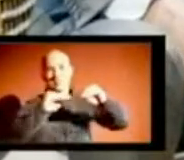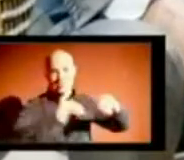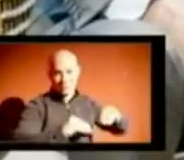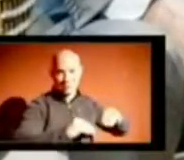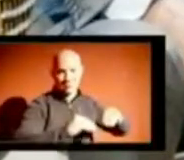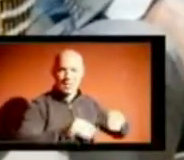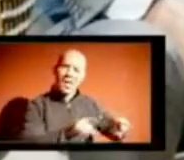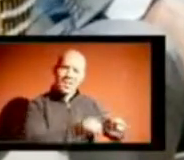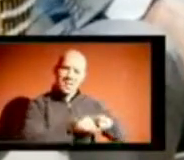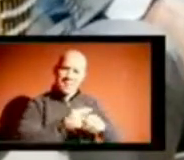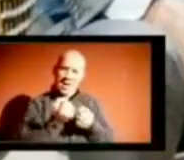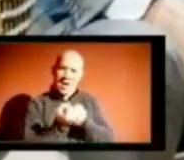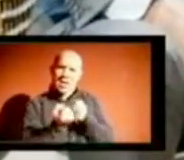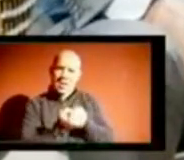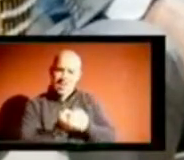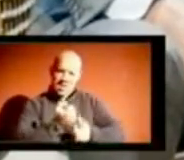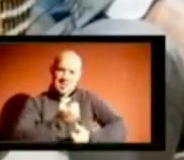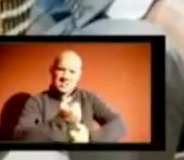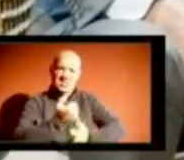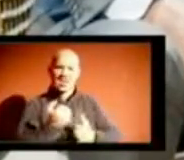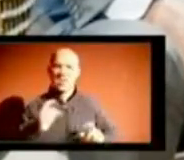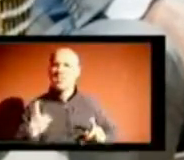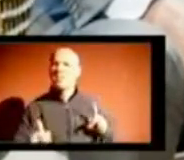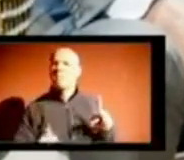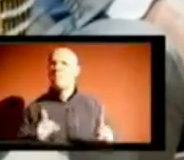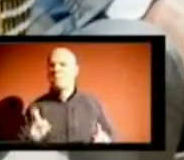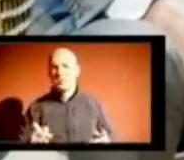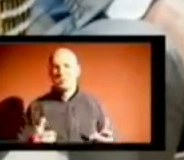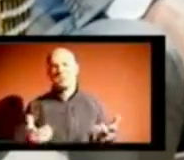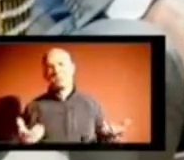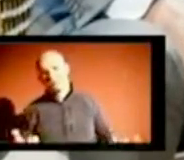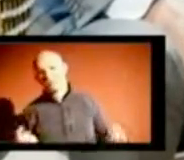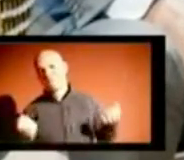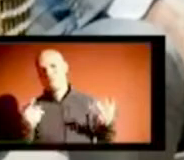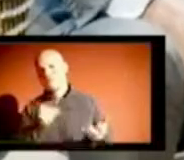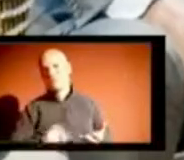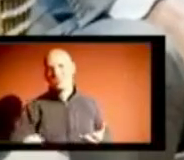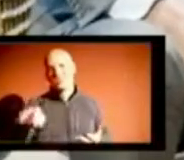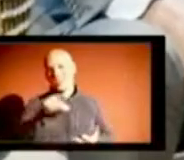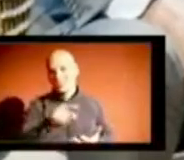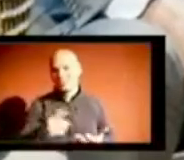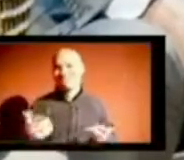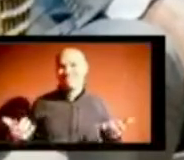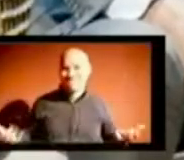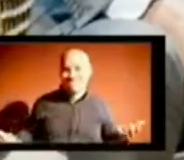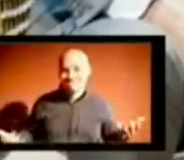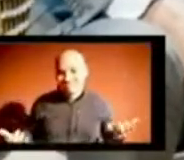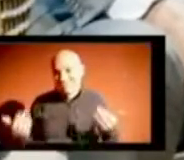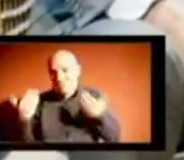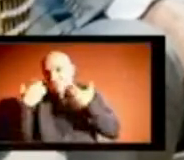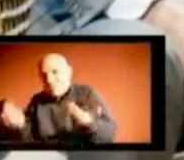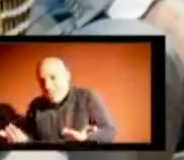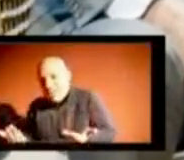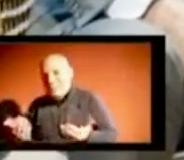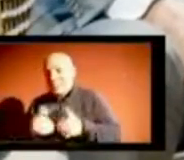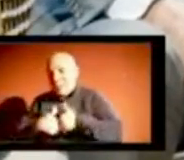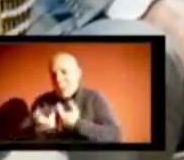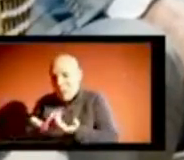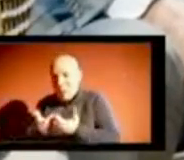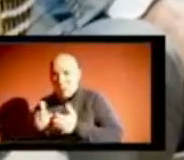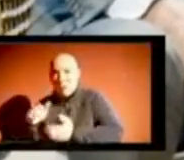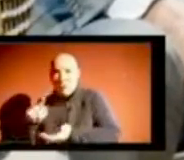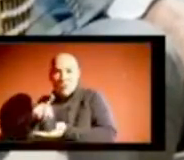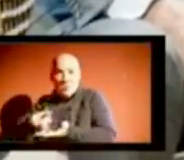también de asistencia a estas personas, muchos de ellos vulnerables, que no están acostumbrados a